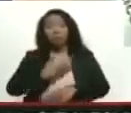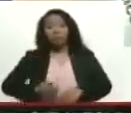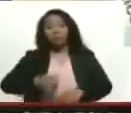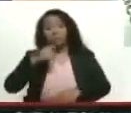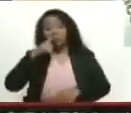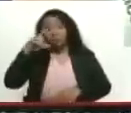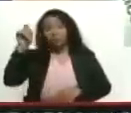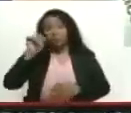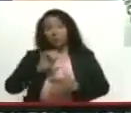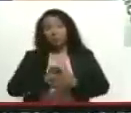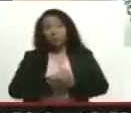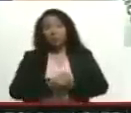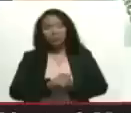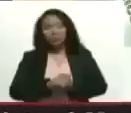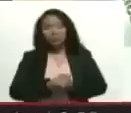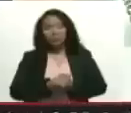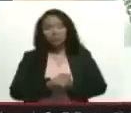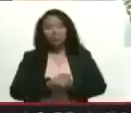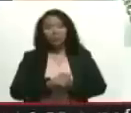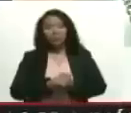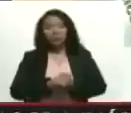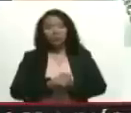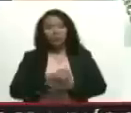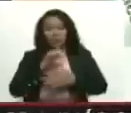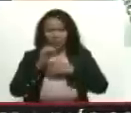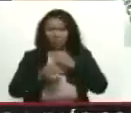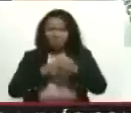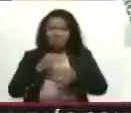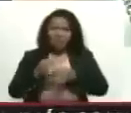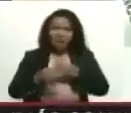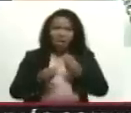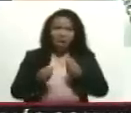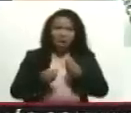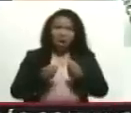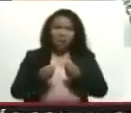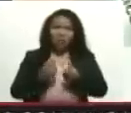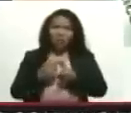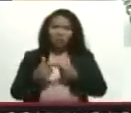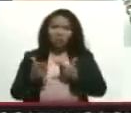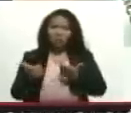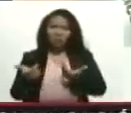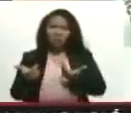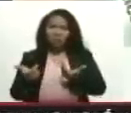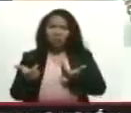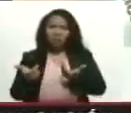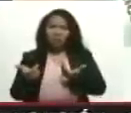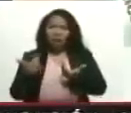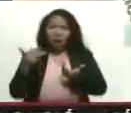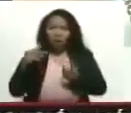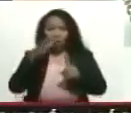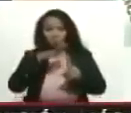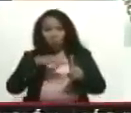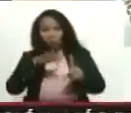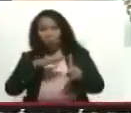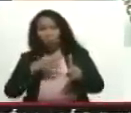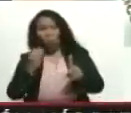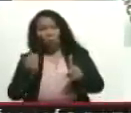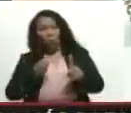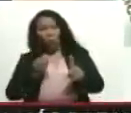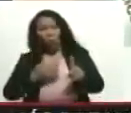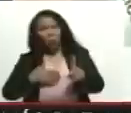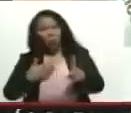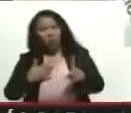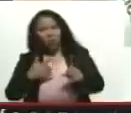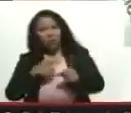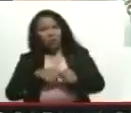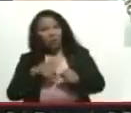República, Nicolás Maduro. Expliquen eso entonces, ¿qué trama puede, cómo se puede escribir todo